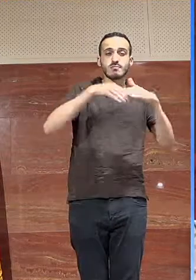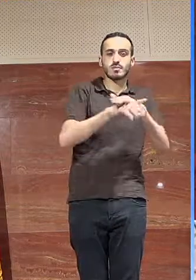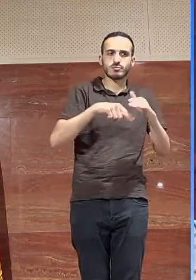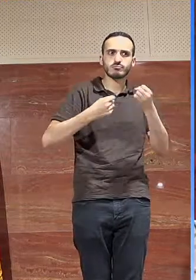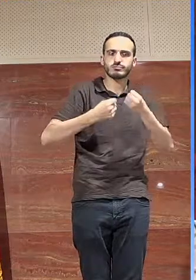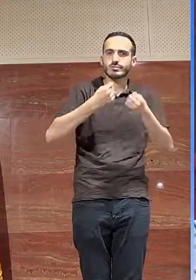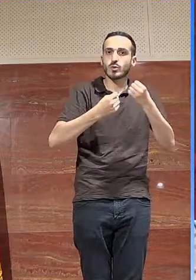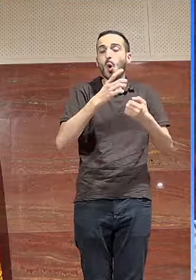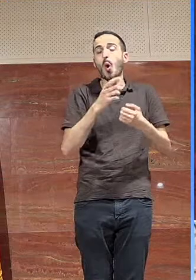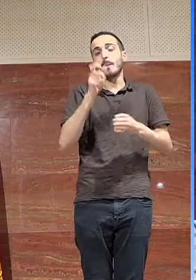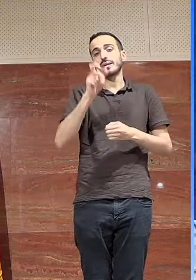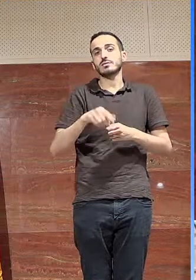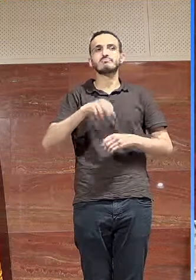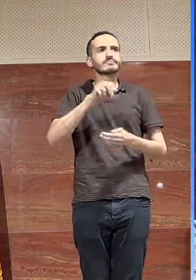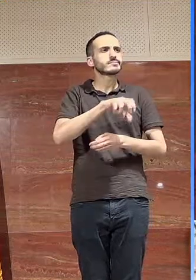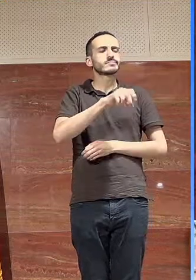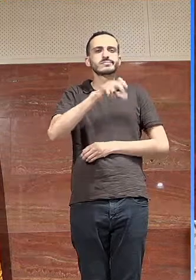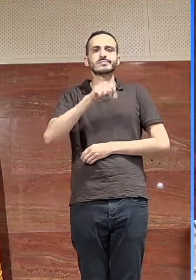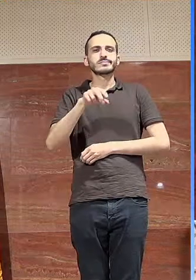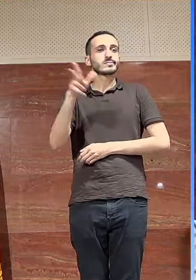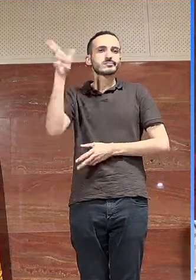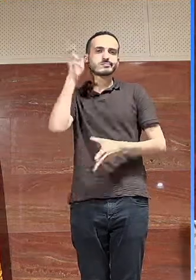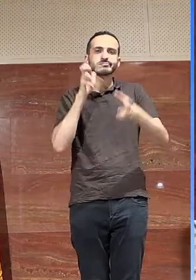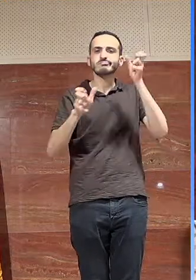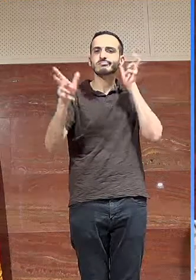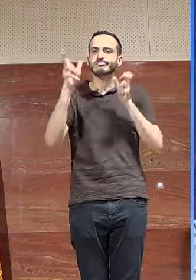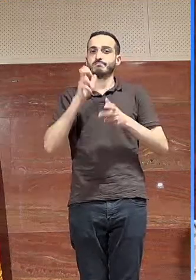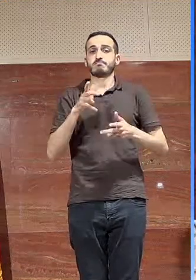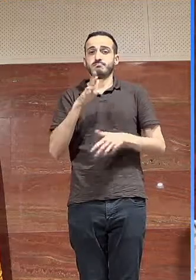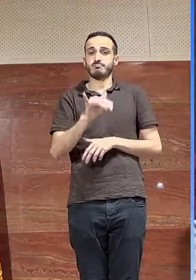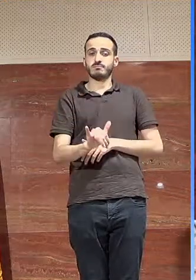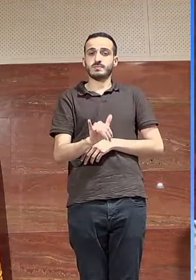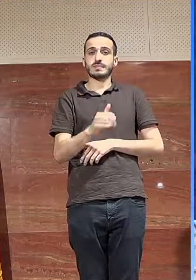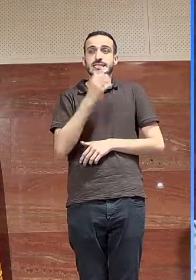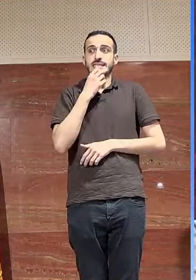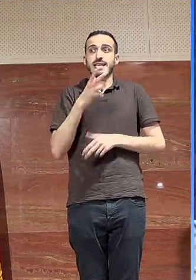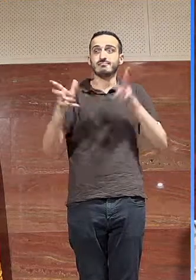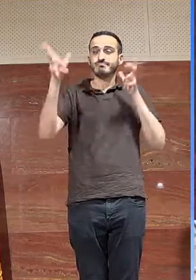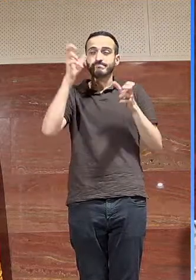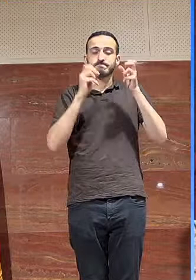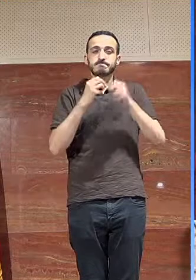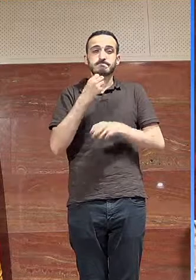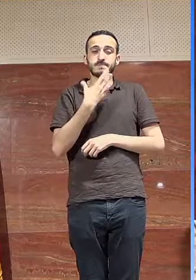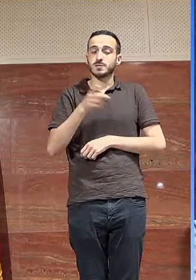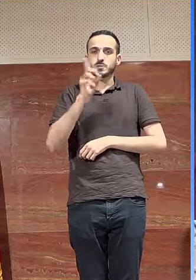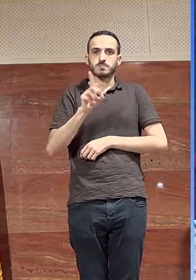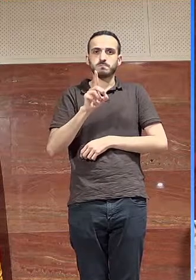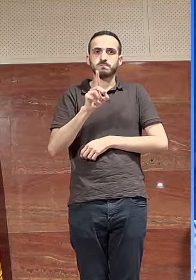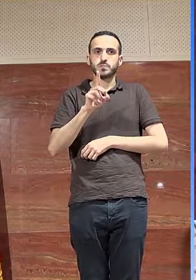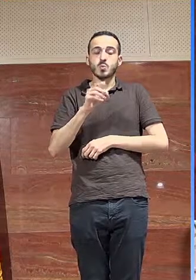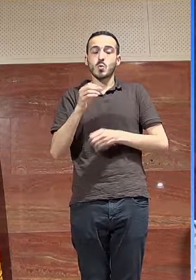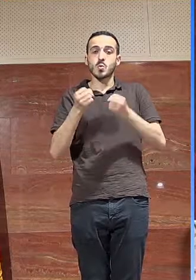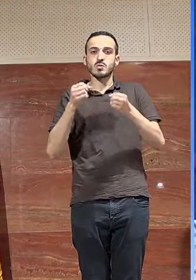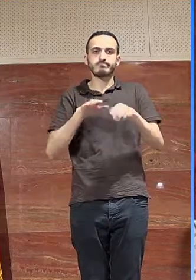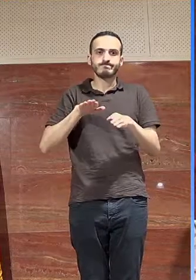conduciendo o bien como peatones, el recibir información sonora, ¿no? Si esa información no me viene de ningún lado, pues el detectar a tiempo en un giro, en